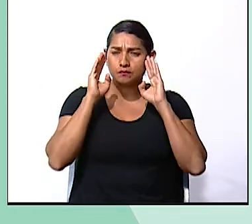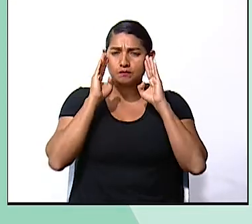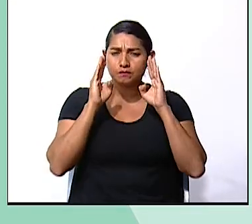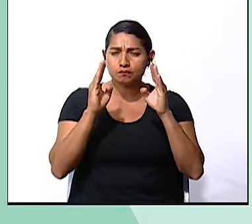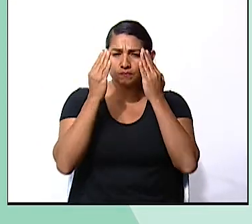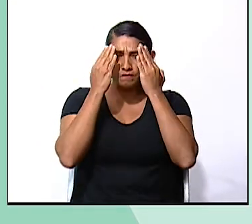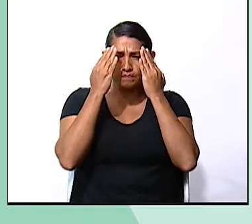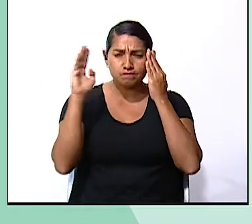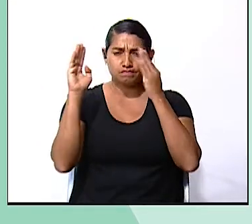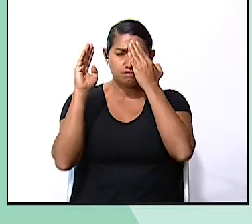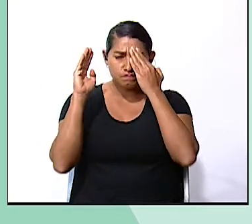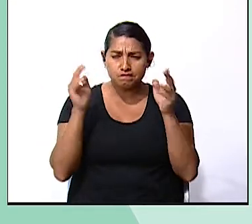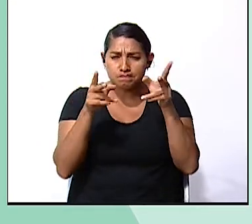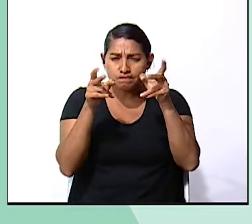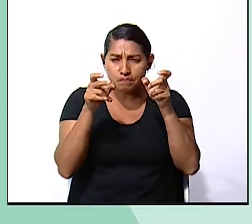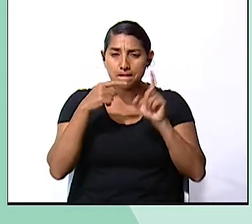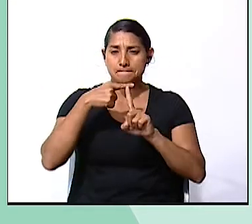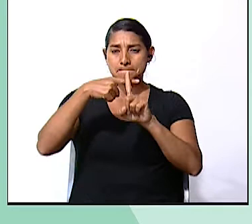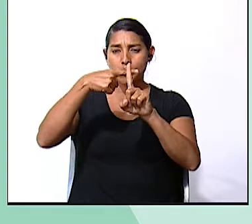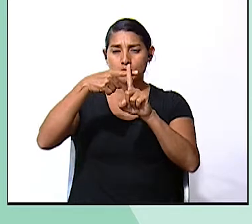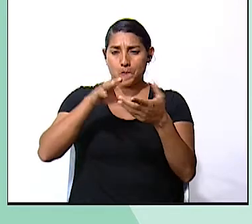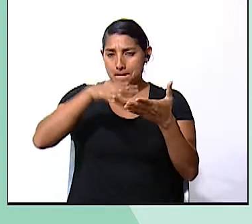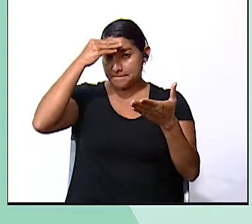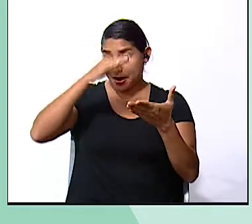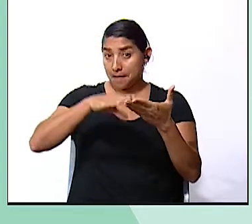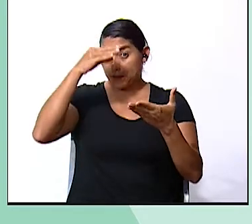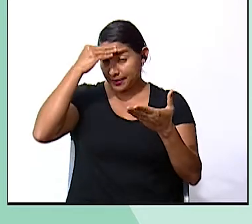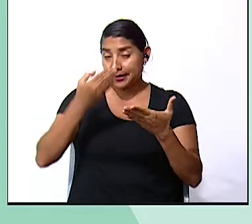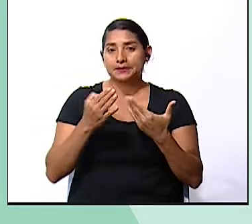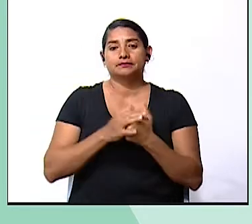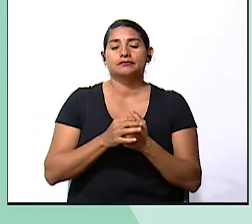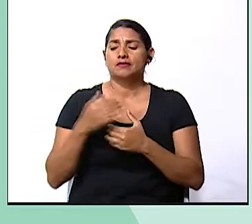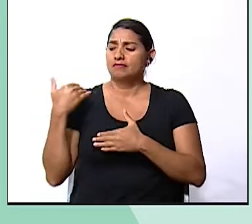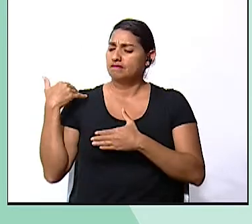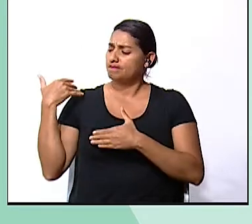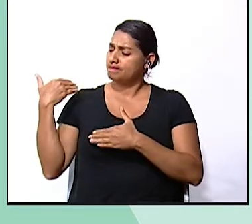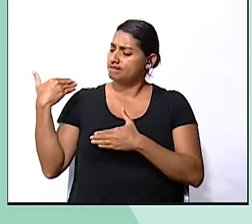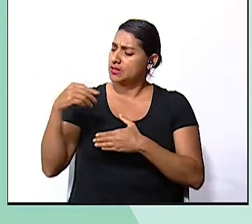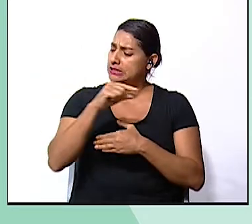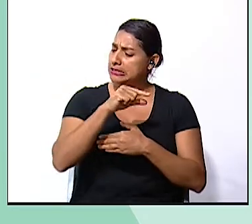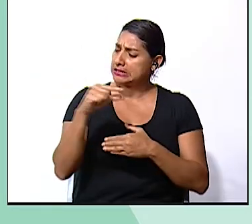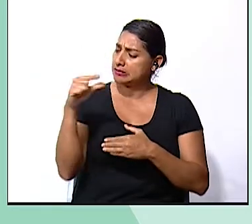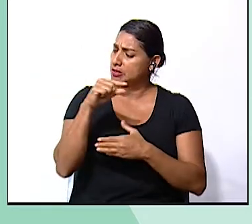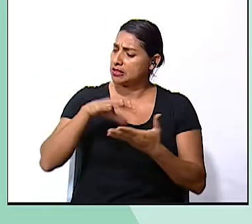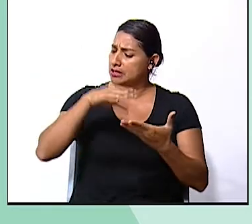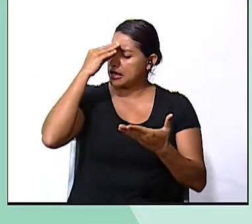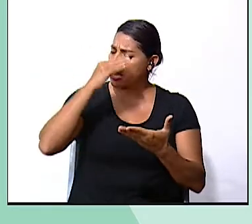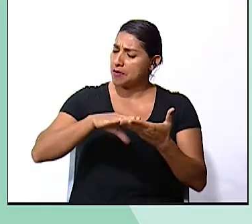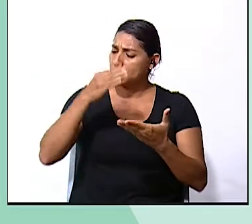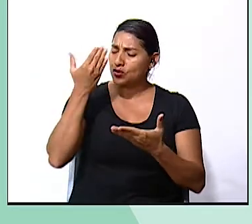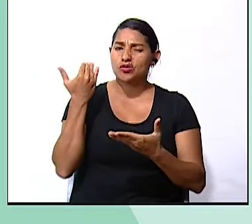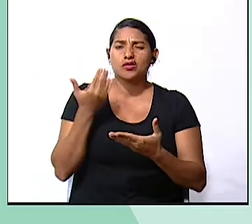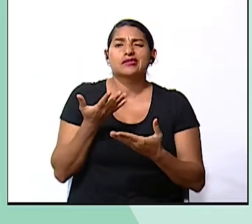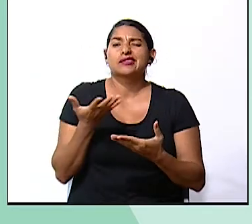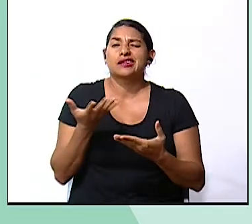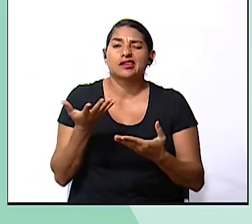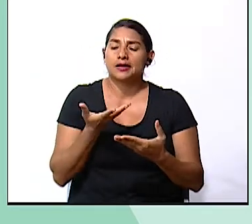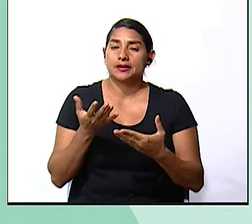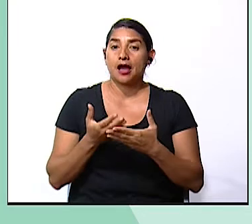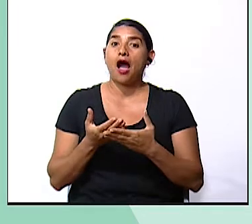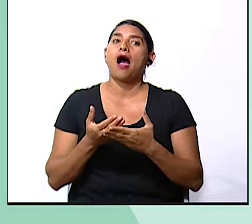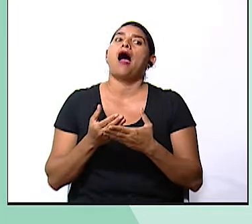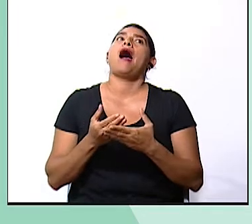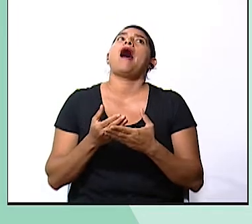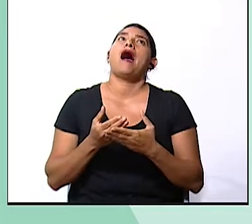mente abierta y muy positivos. ¿Qué hemos venido nosotros estudiando días anteriores?